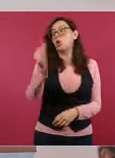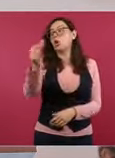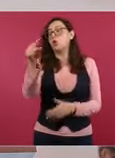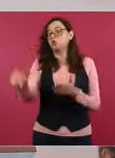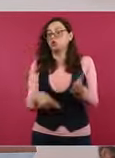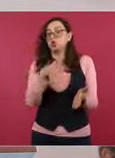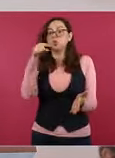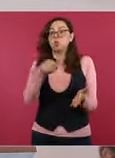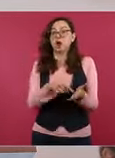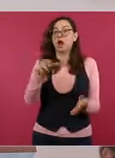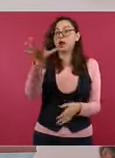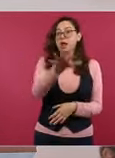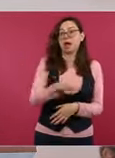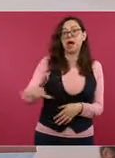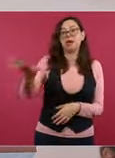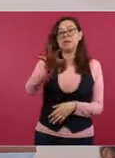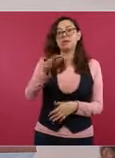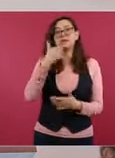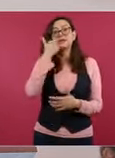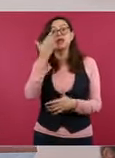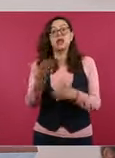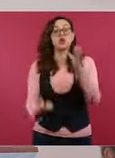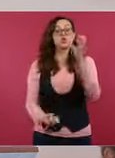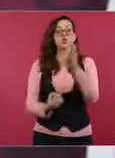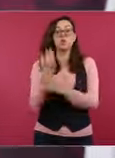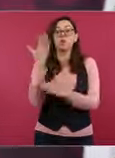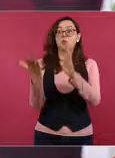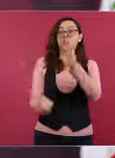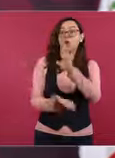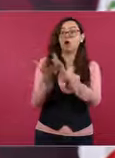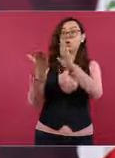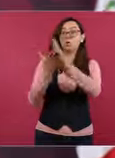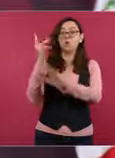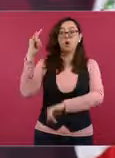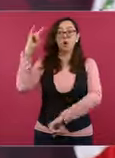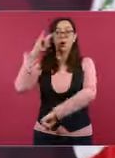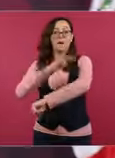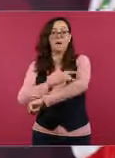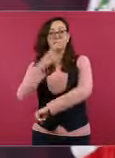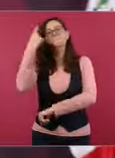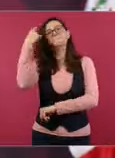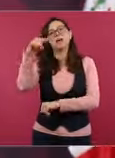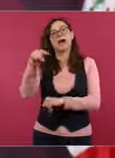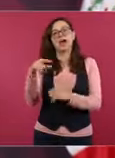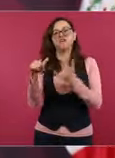en beneficio de unos cuantos, ahí está peor todavía,